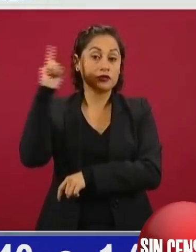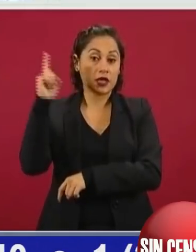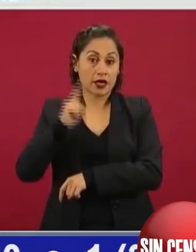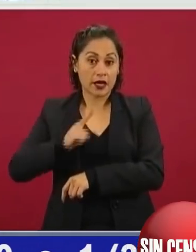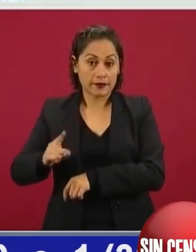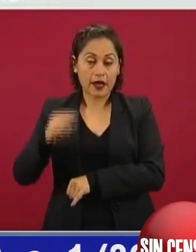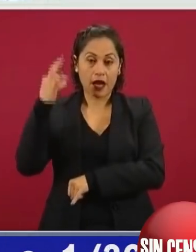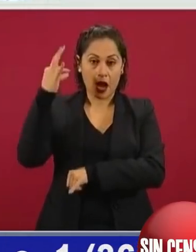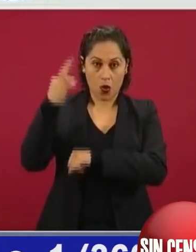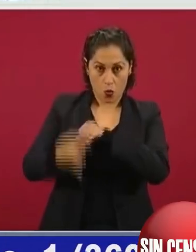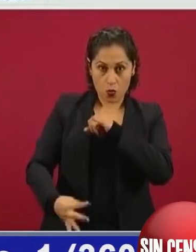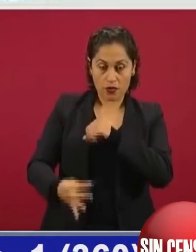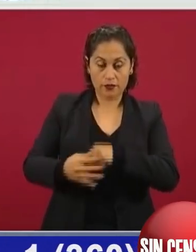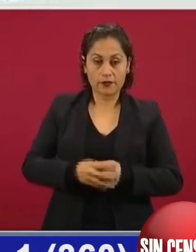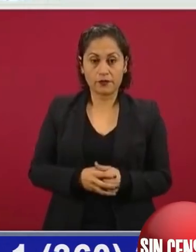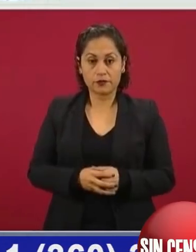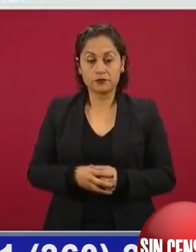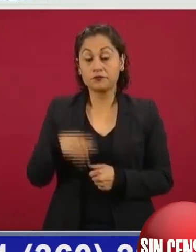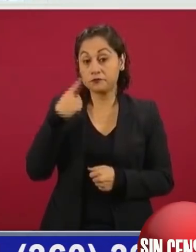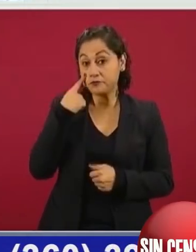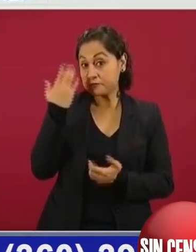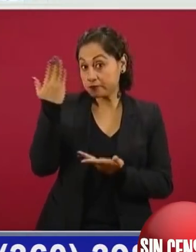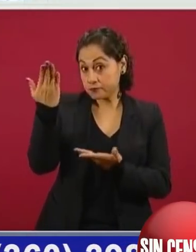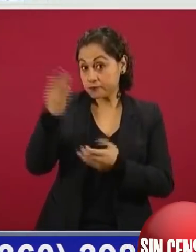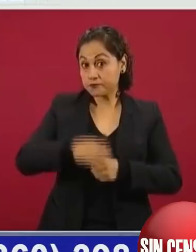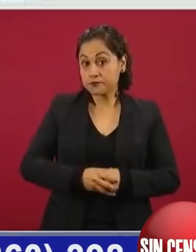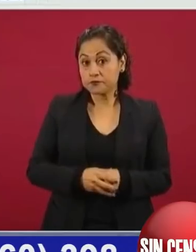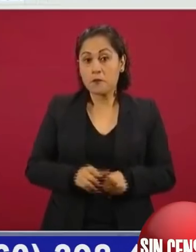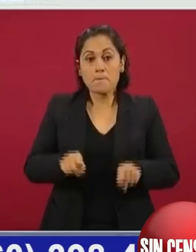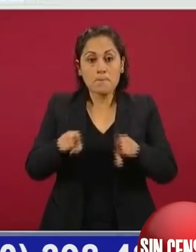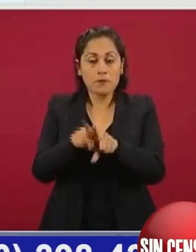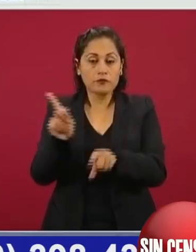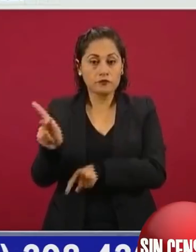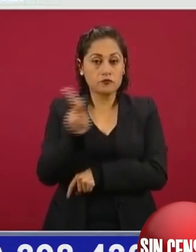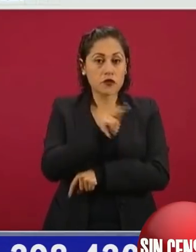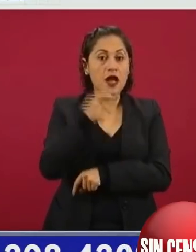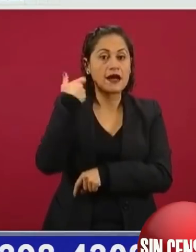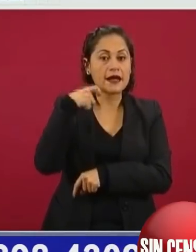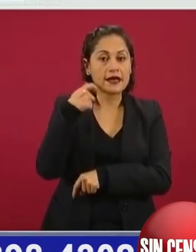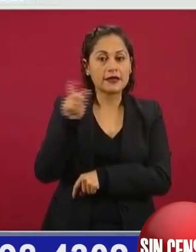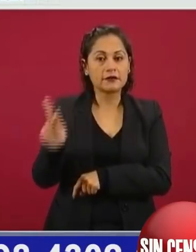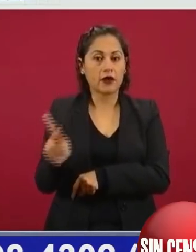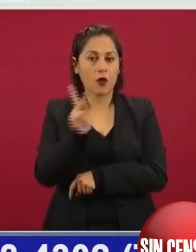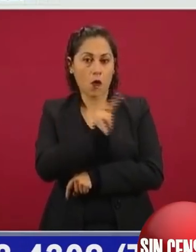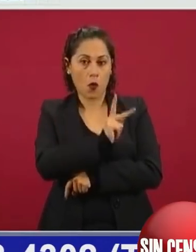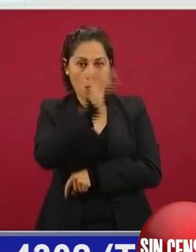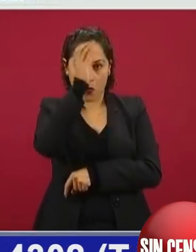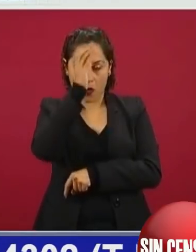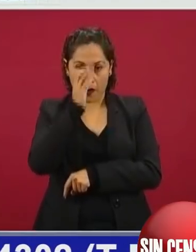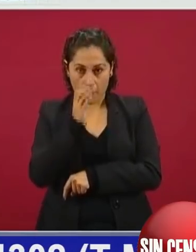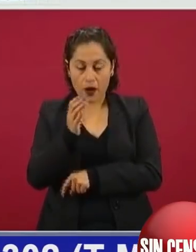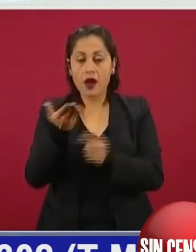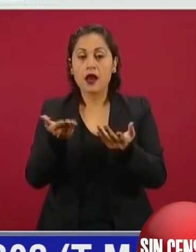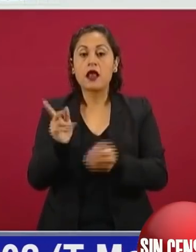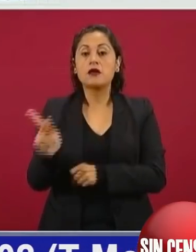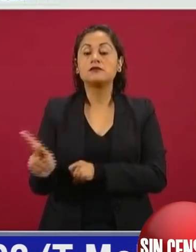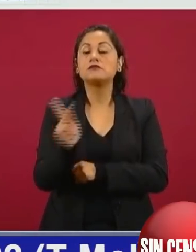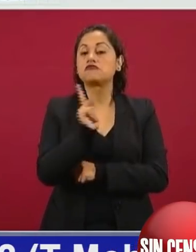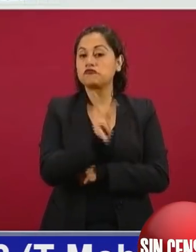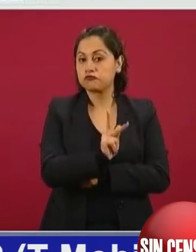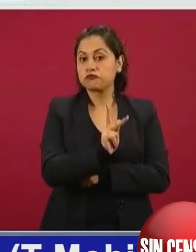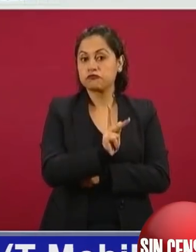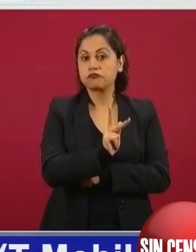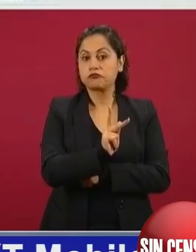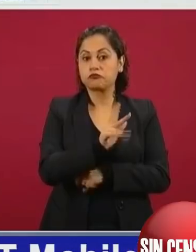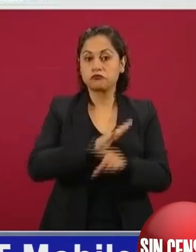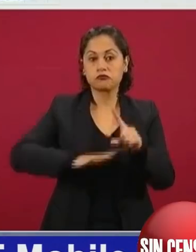el recorrido. Tiene un patrón semejante al de Querétaro, semejante al de Coahuila, semejante a los estados de la